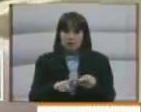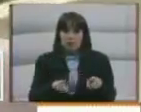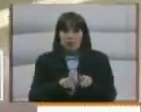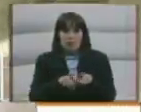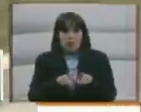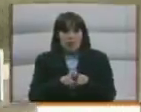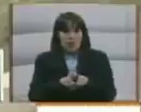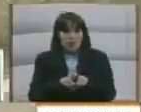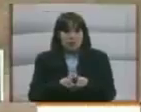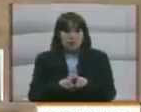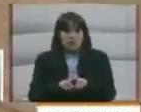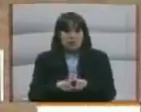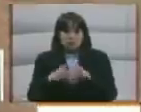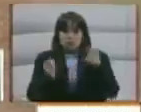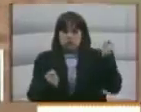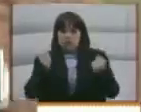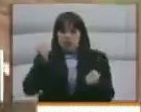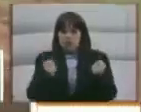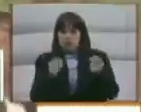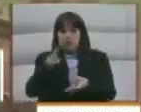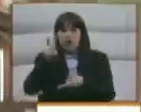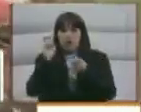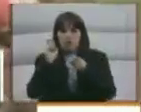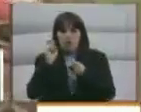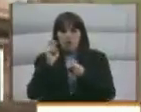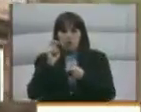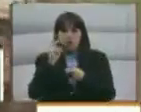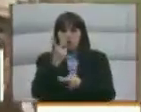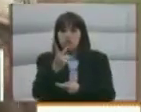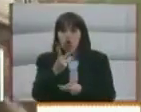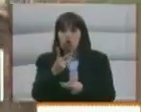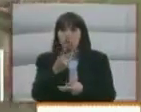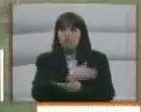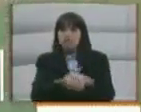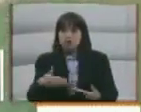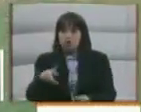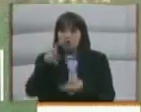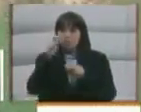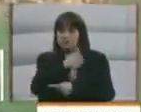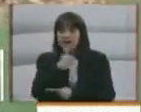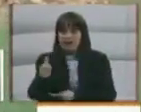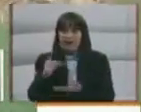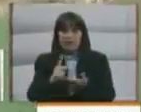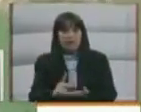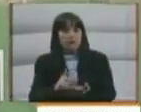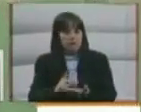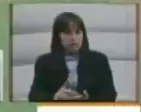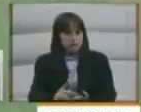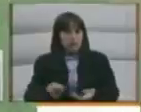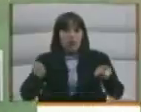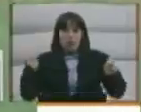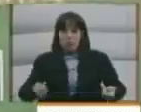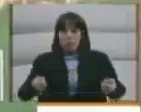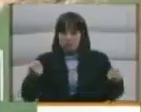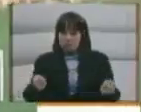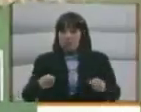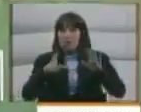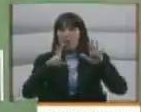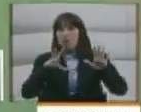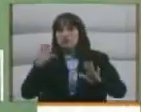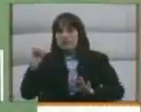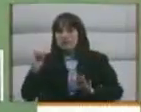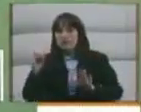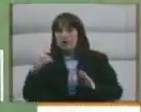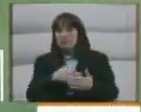intermediario se gana 2 millones por cada kilo. Sí. Entonces... por cesta están ganando 80 millones.